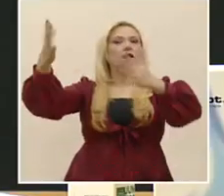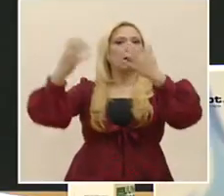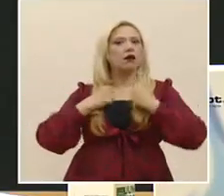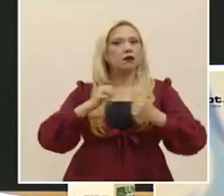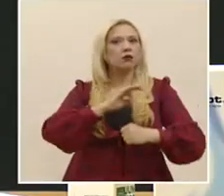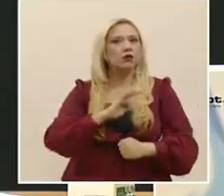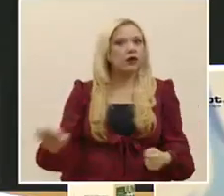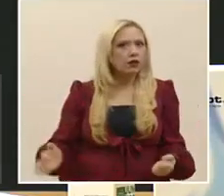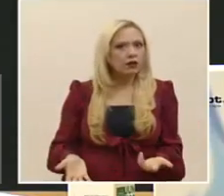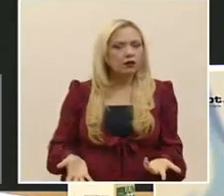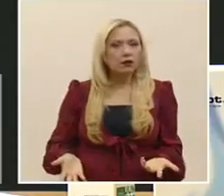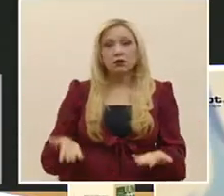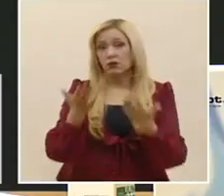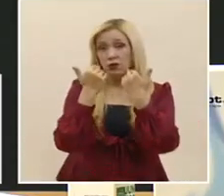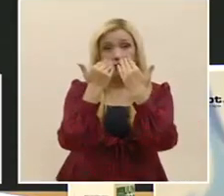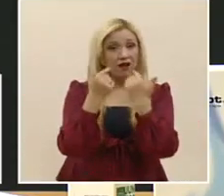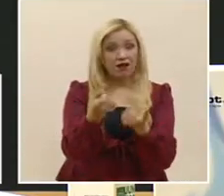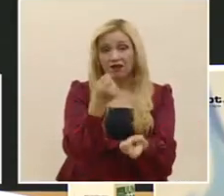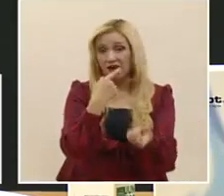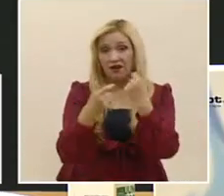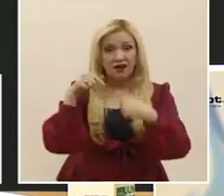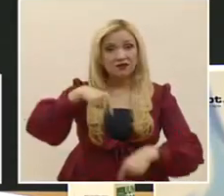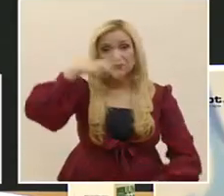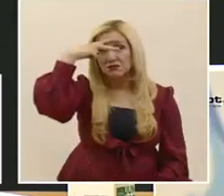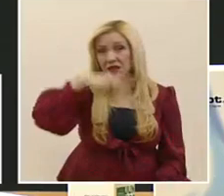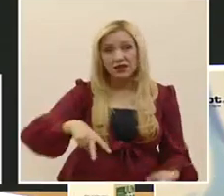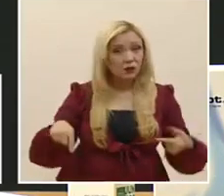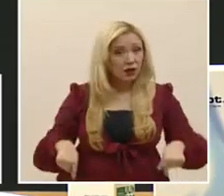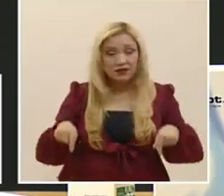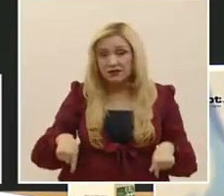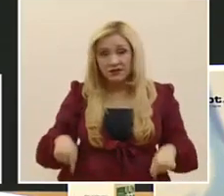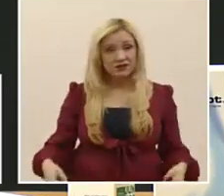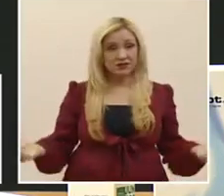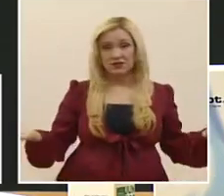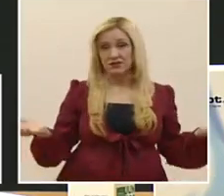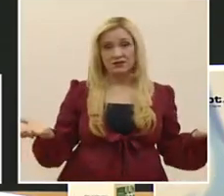No tenemos medicamentos en México.